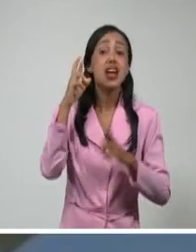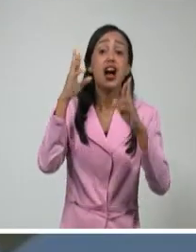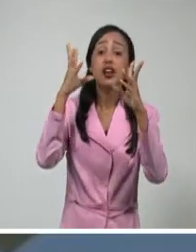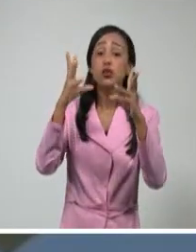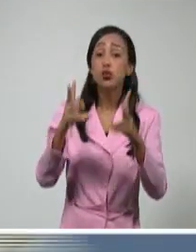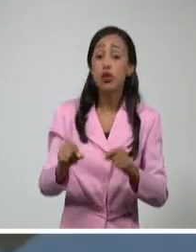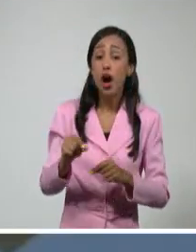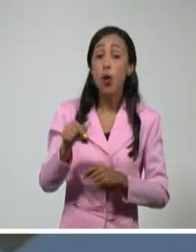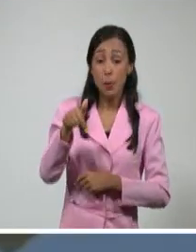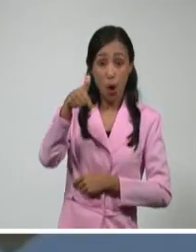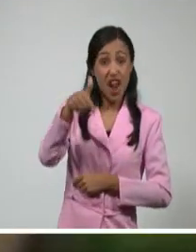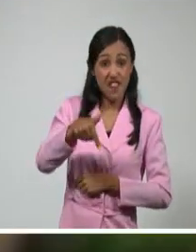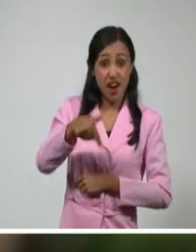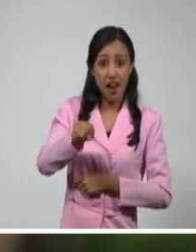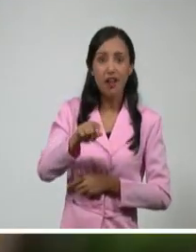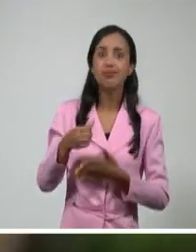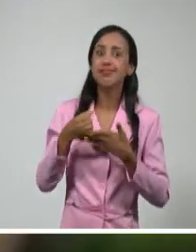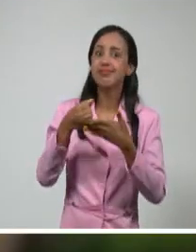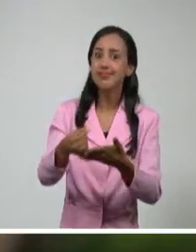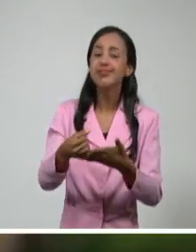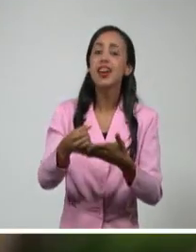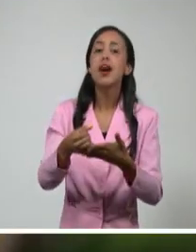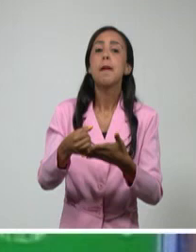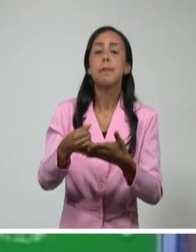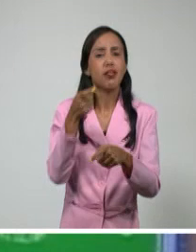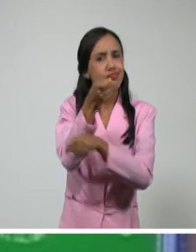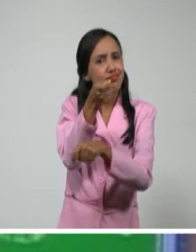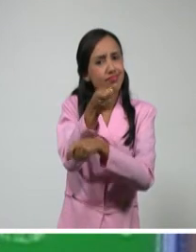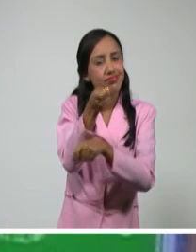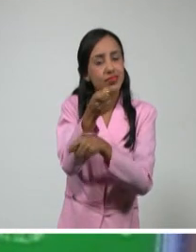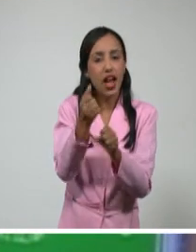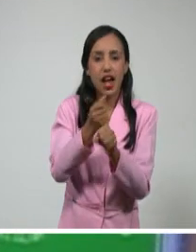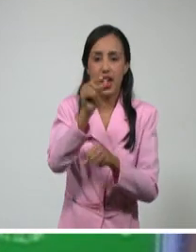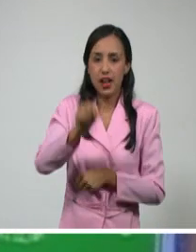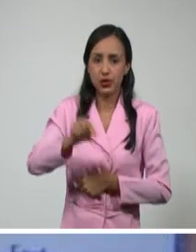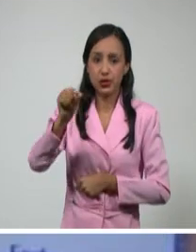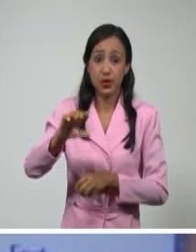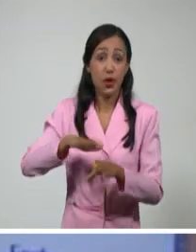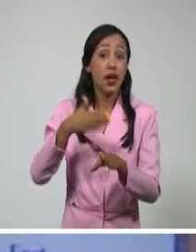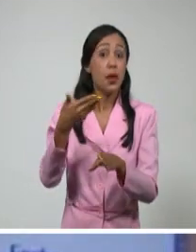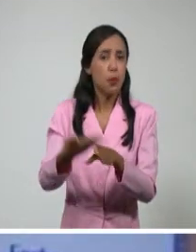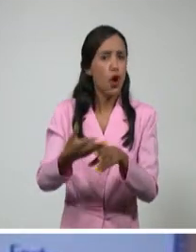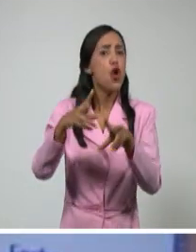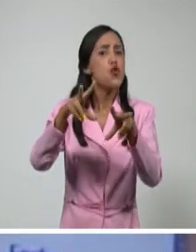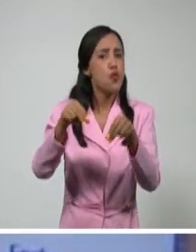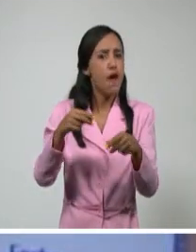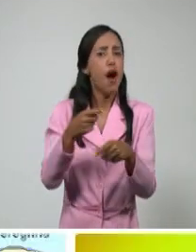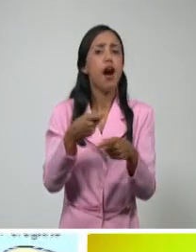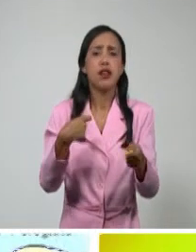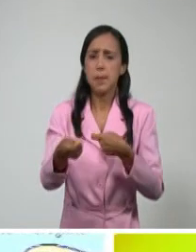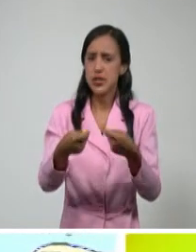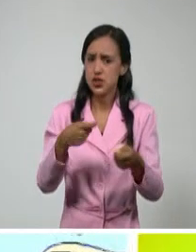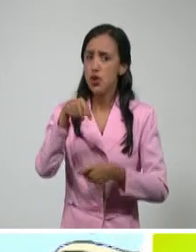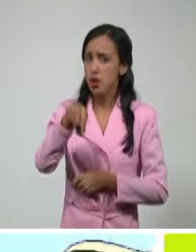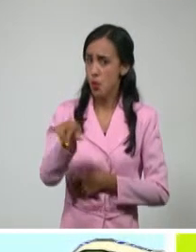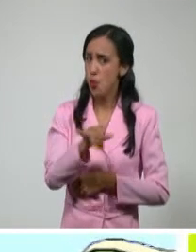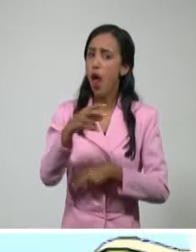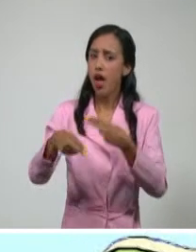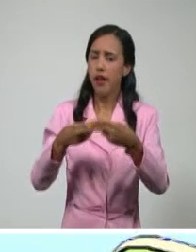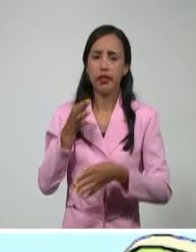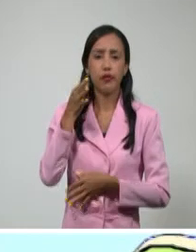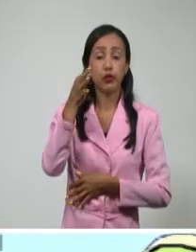han contribuido a la formación del personal que asumirá nuevas inversiones de este tipo en el